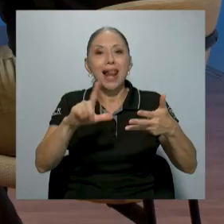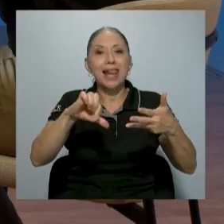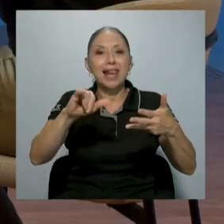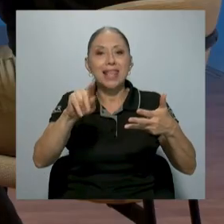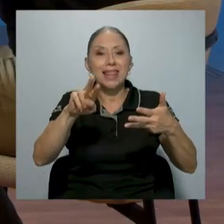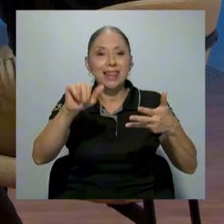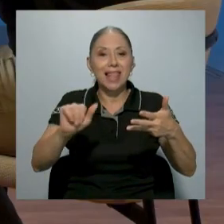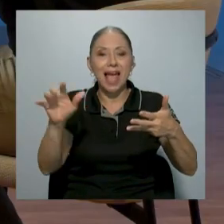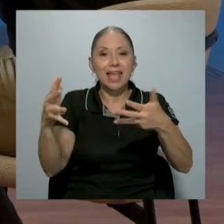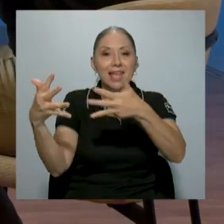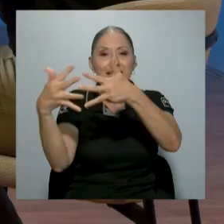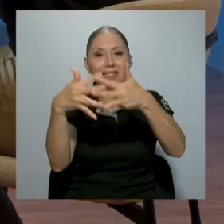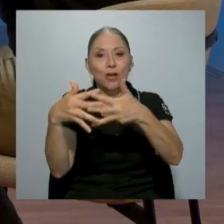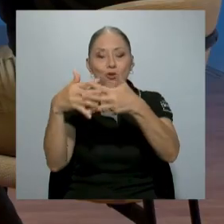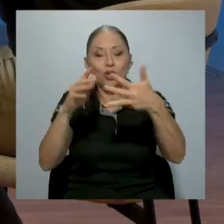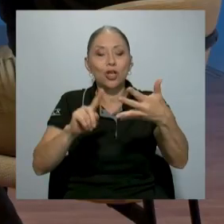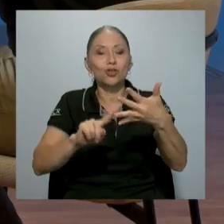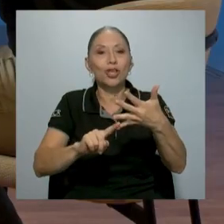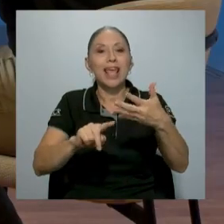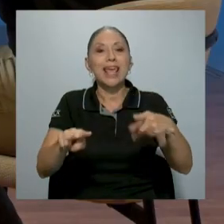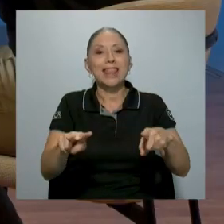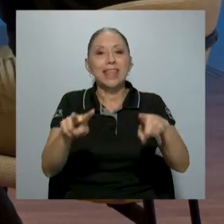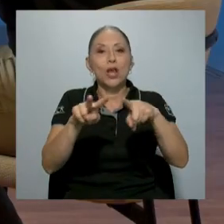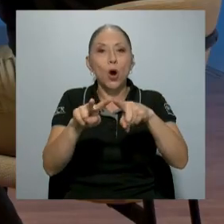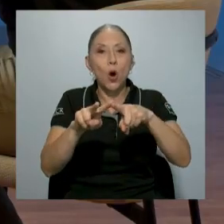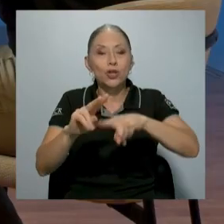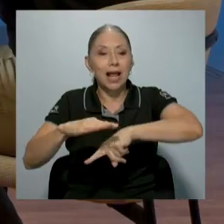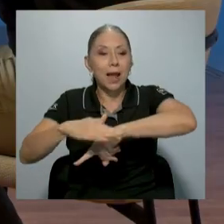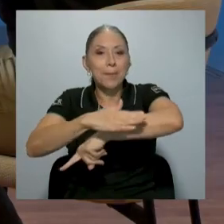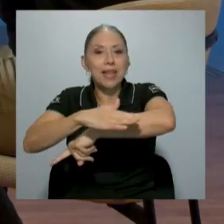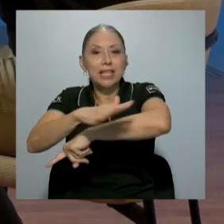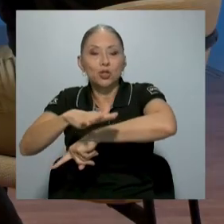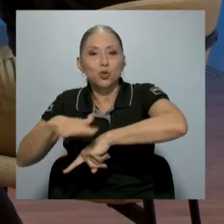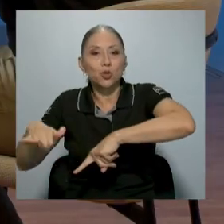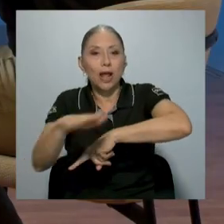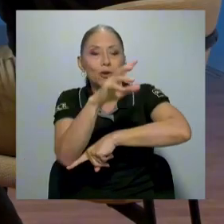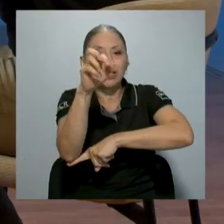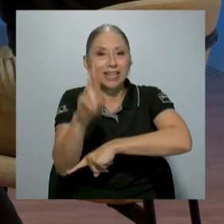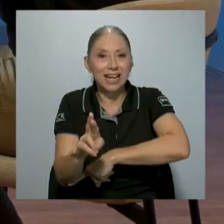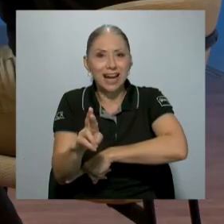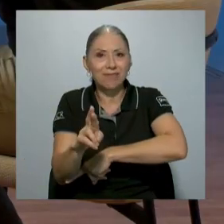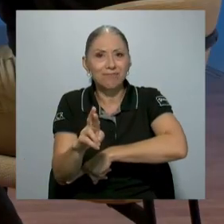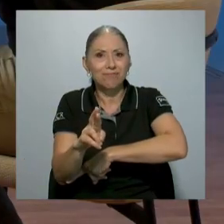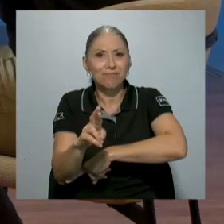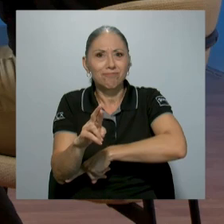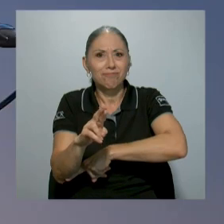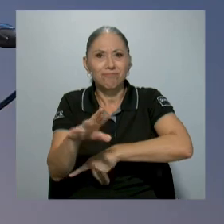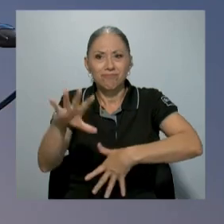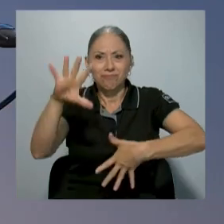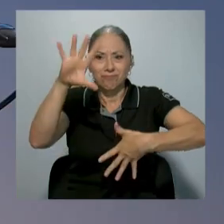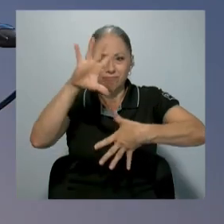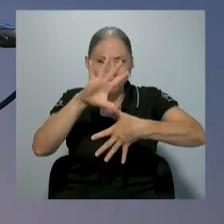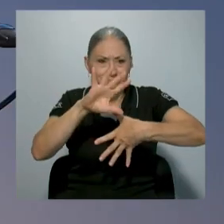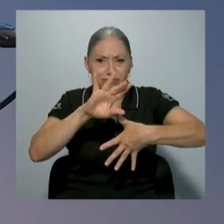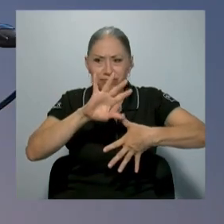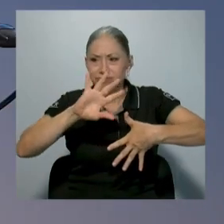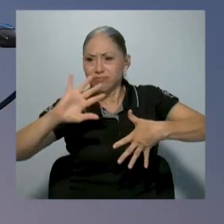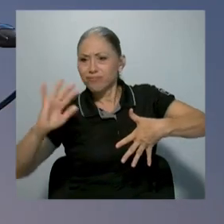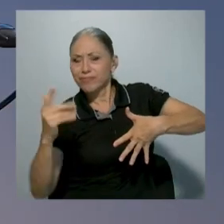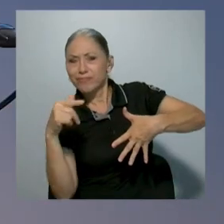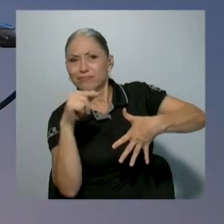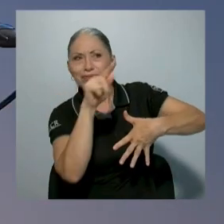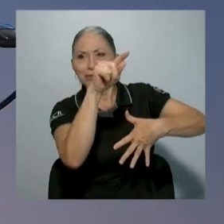península de Nicoya en Costa Rica. Imagínense las distancias, pero son zonas geográficas